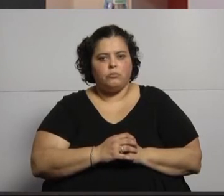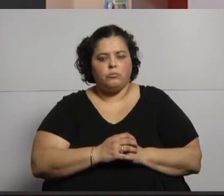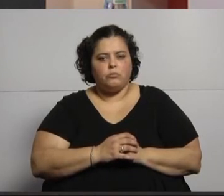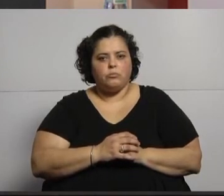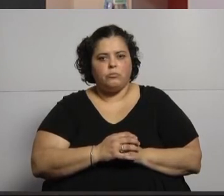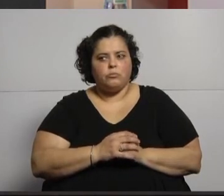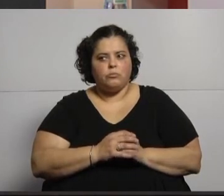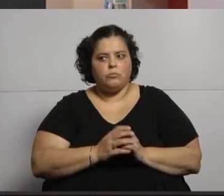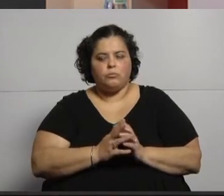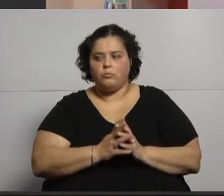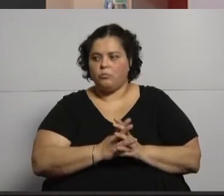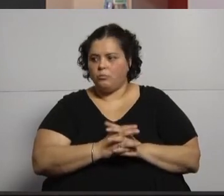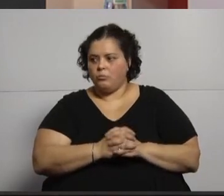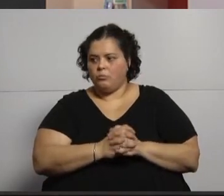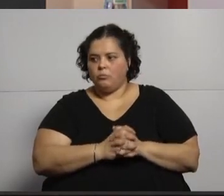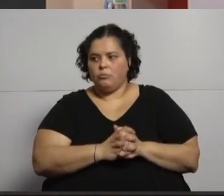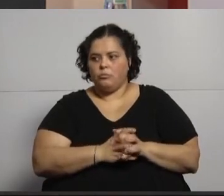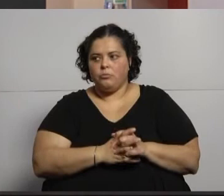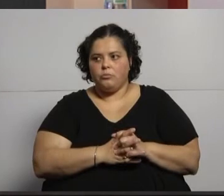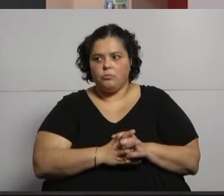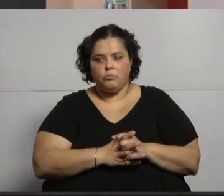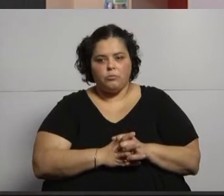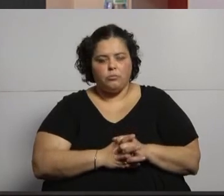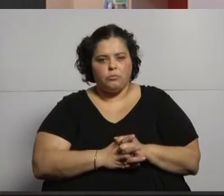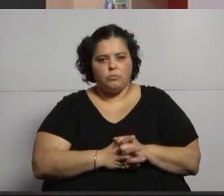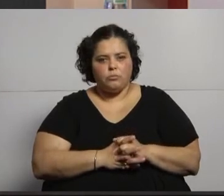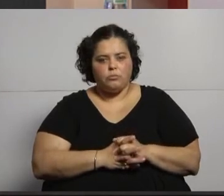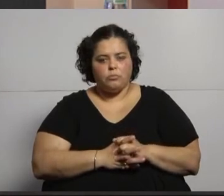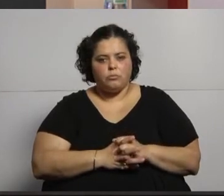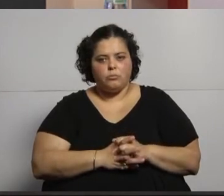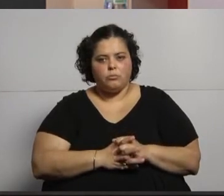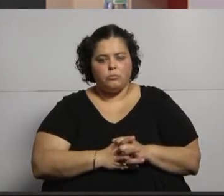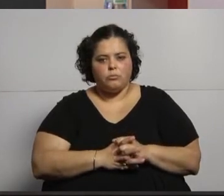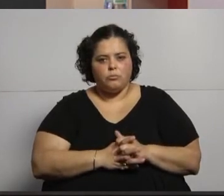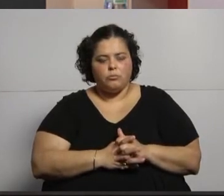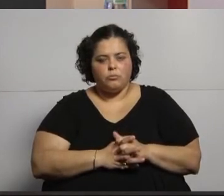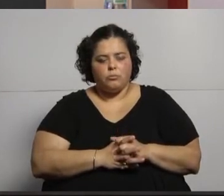No puedo. No me sale el material.